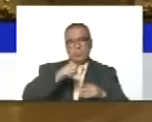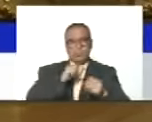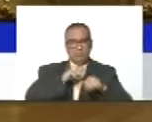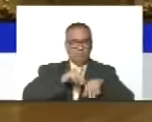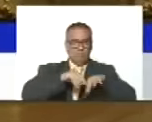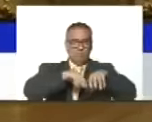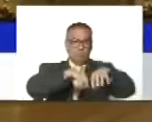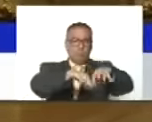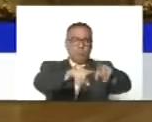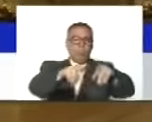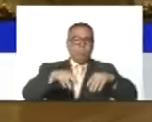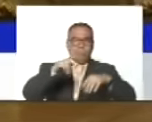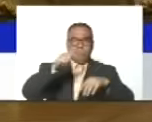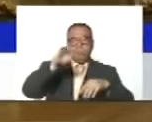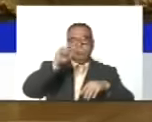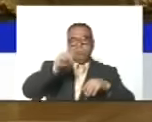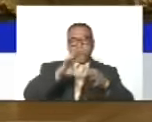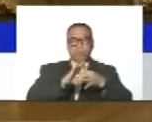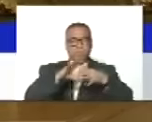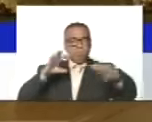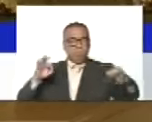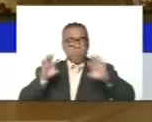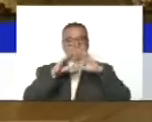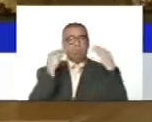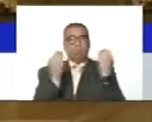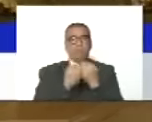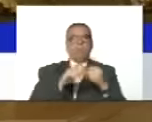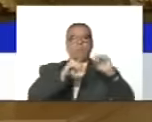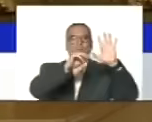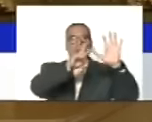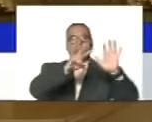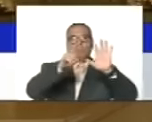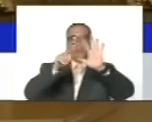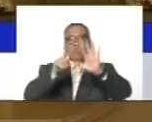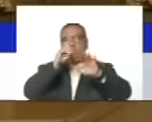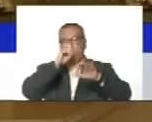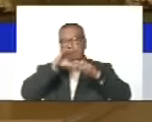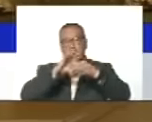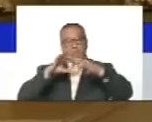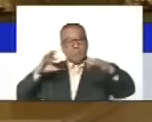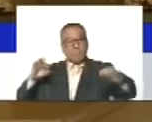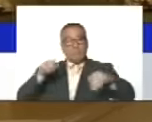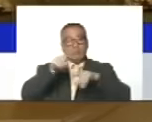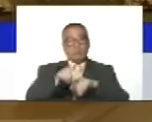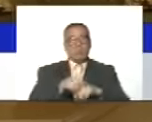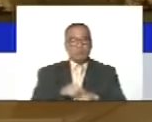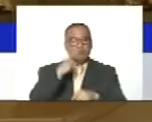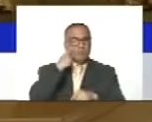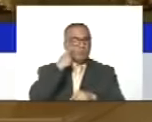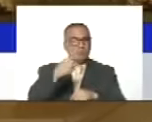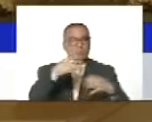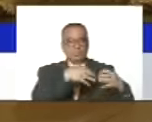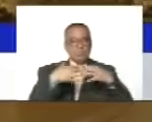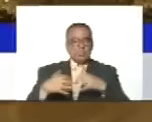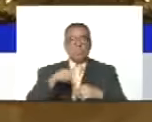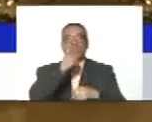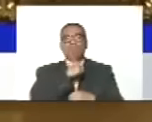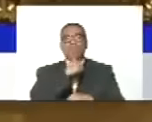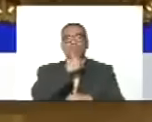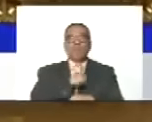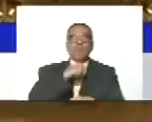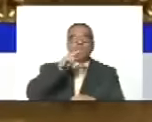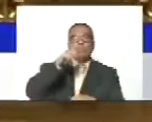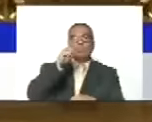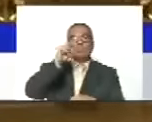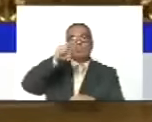pueblo palestino y lo separó de sus familias hace más de 76 años. Es aquí cuando vemos la lucha y la resistencia